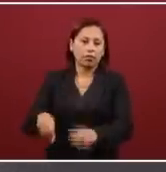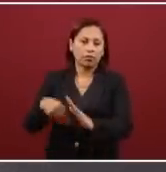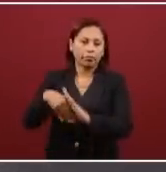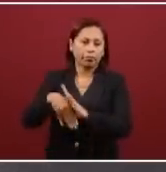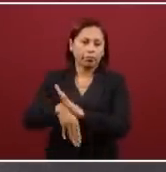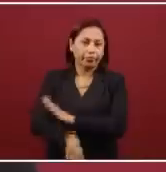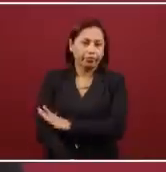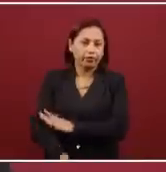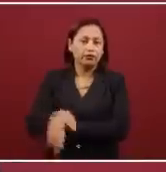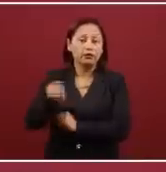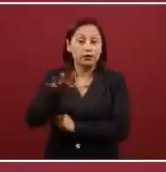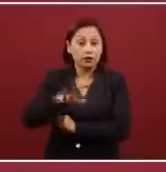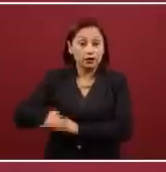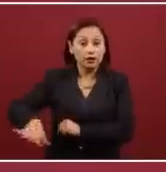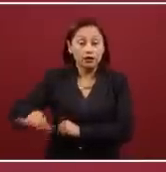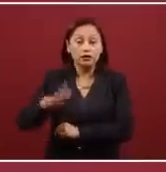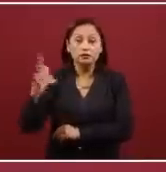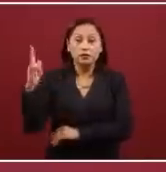tenía